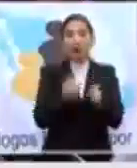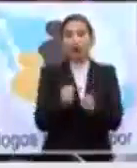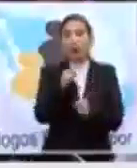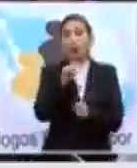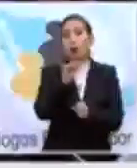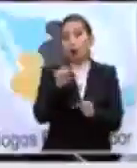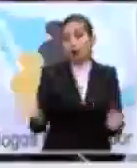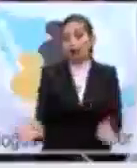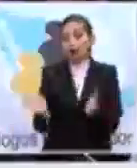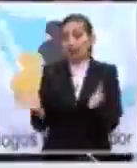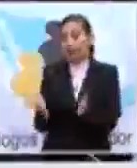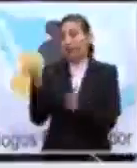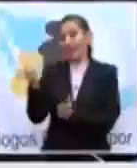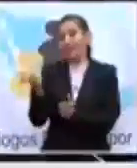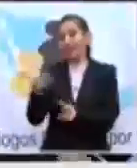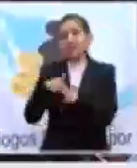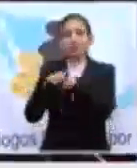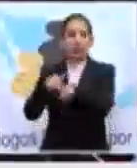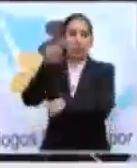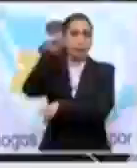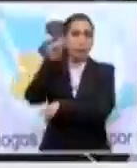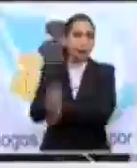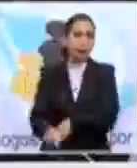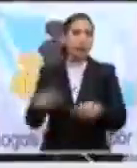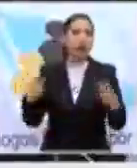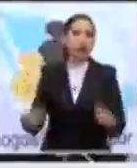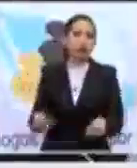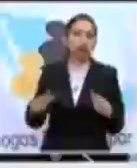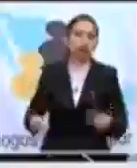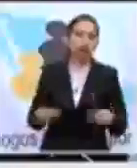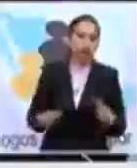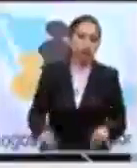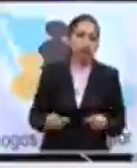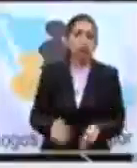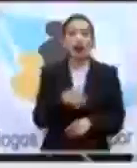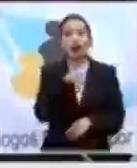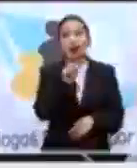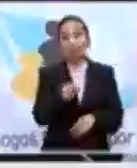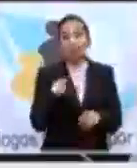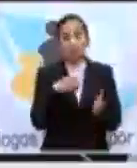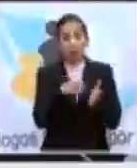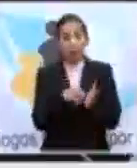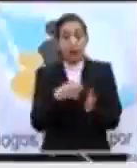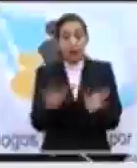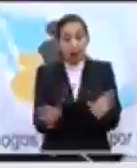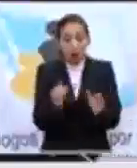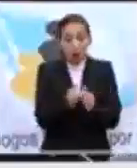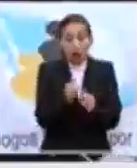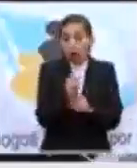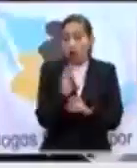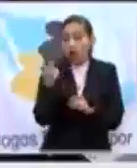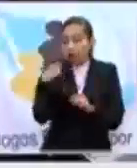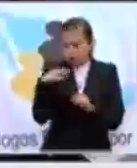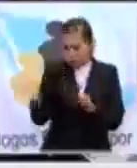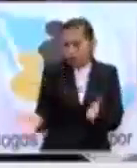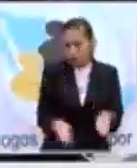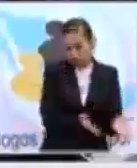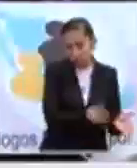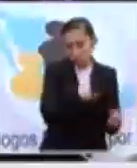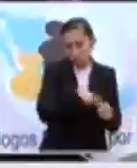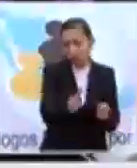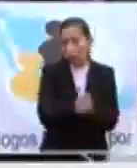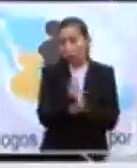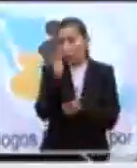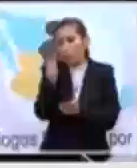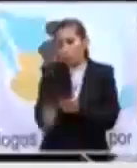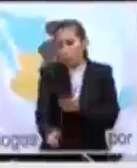que incentivan esa tendencia a la informalidad y presentan paquetes reducidos de prestaciones, pólizas de